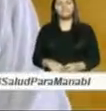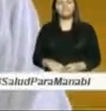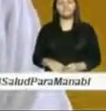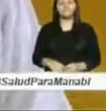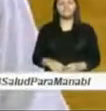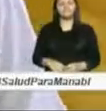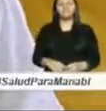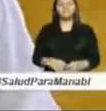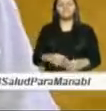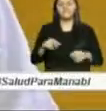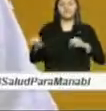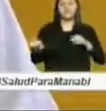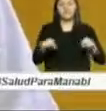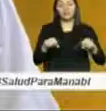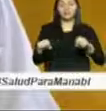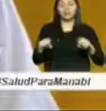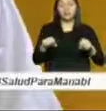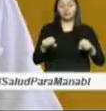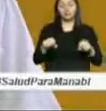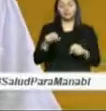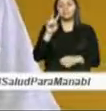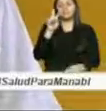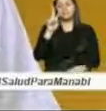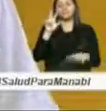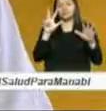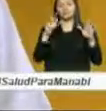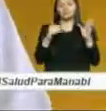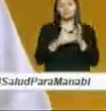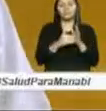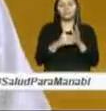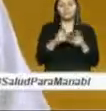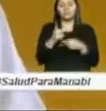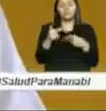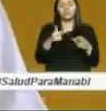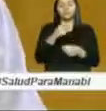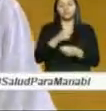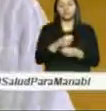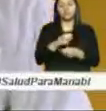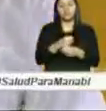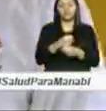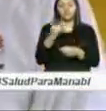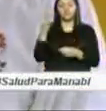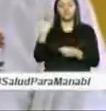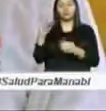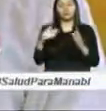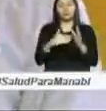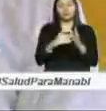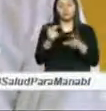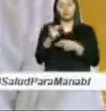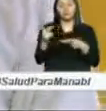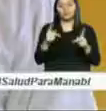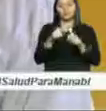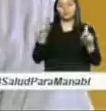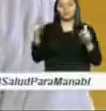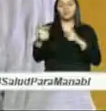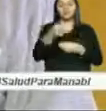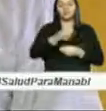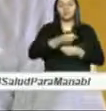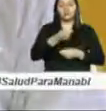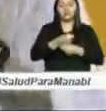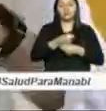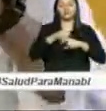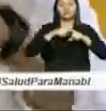la reconstrucción ha creado 28.000 plazas de empleo directos y 18.000 indirectos, compañeros. Y según el